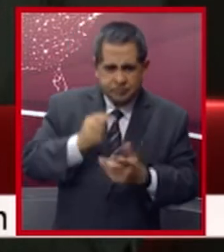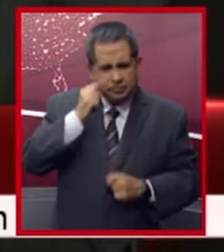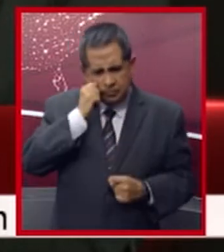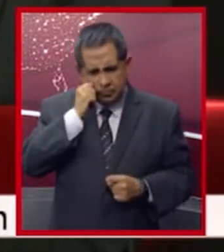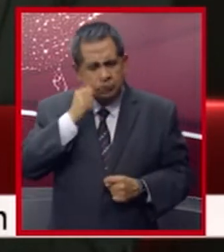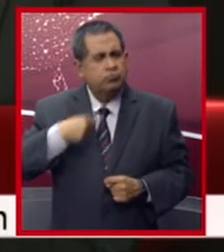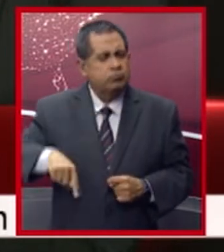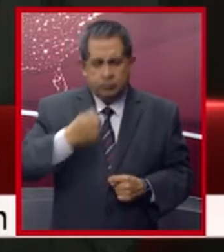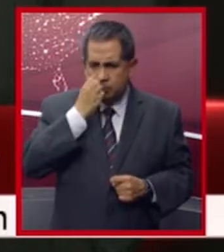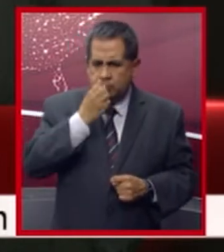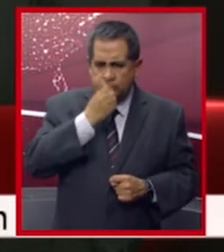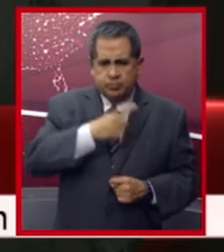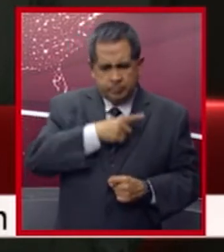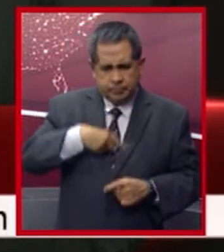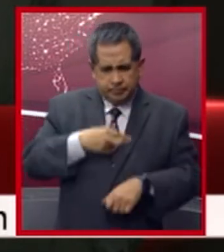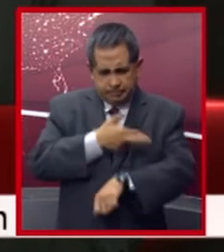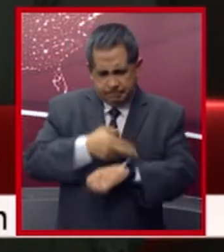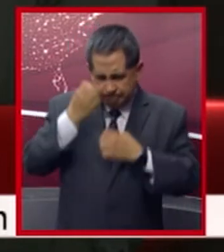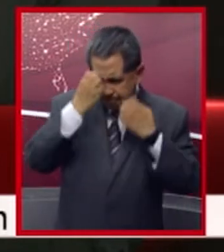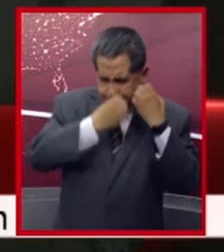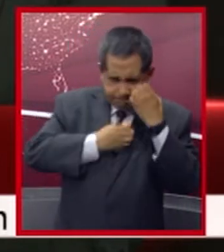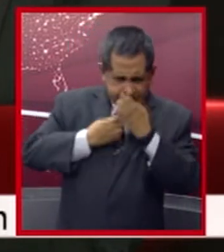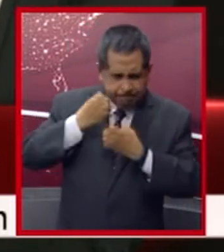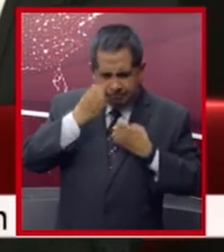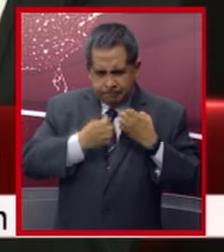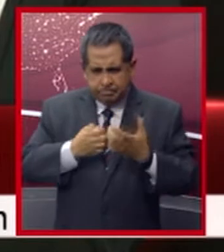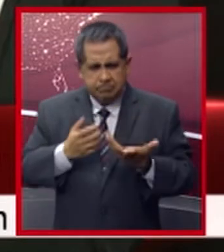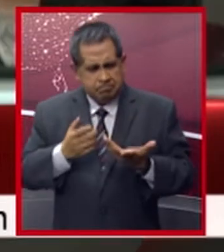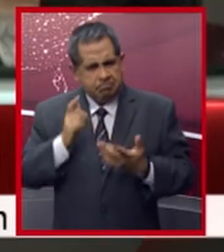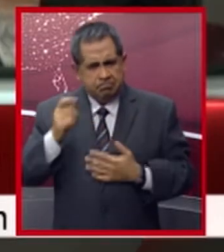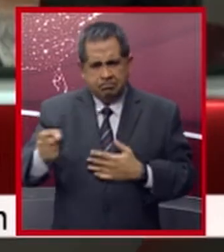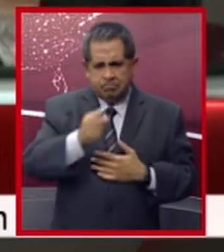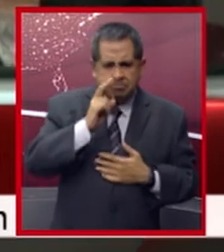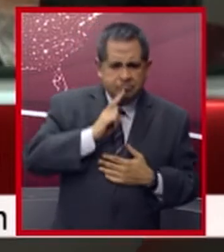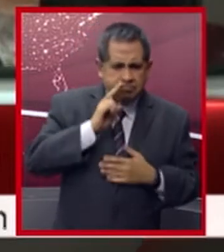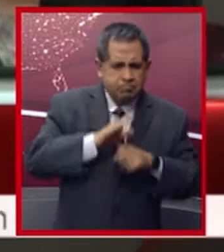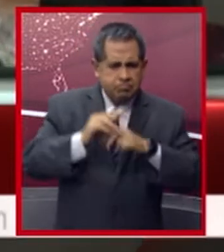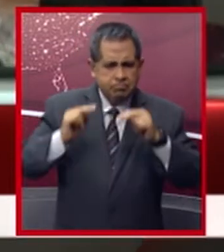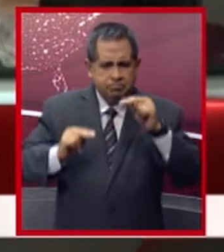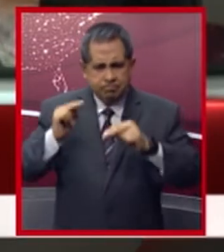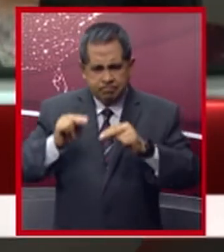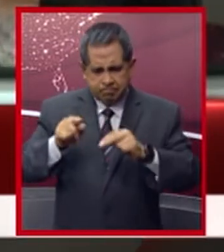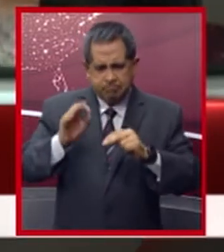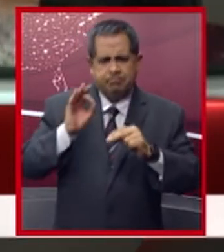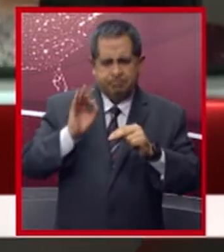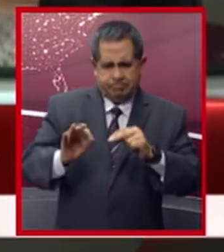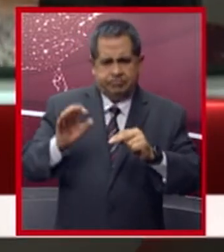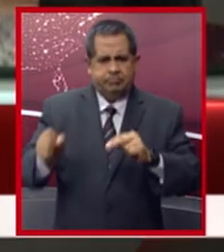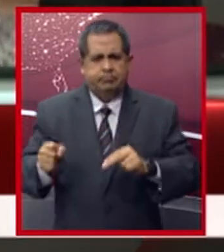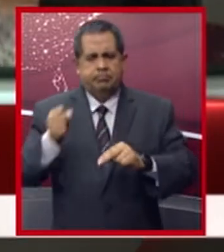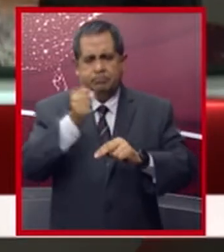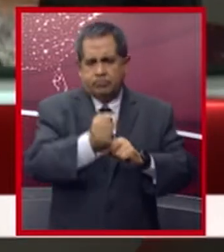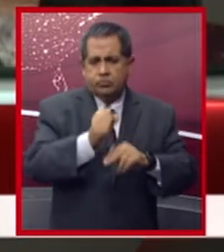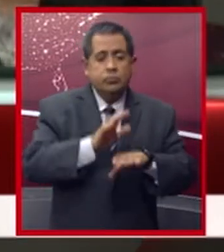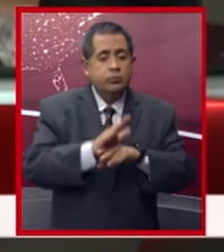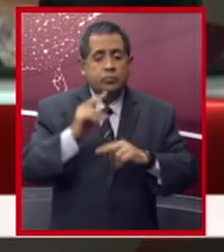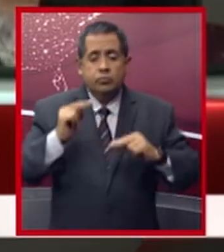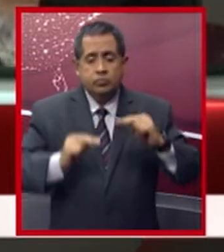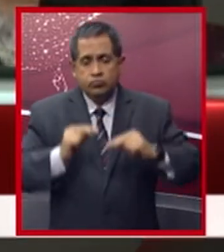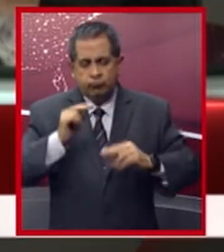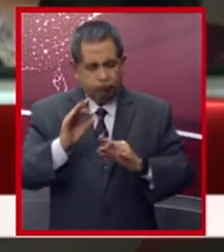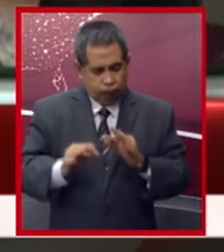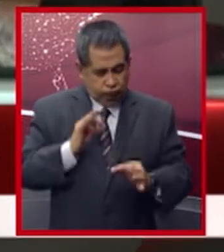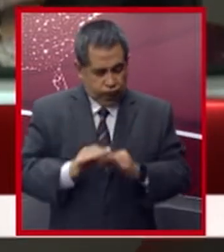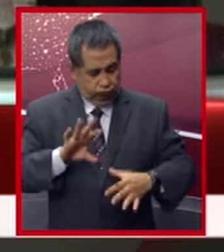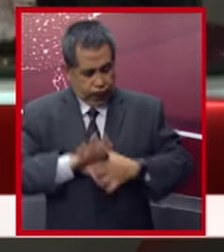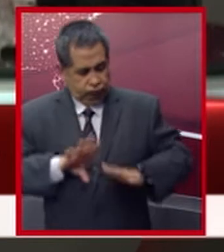institución educativa te tiene que hacer una valoración, un examen, para que te ubiques en el nivel en el que te vas a